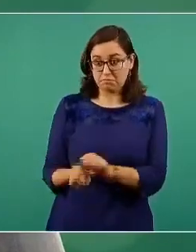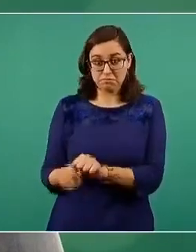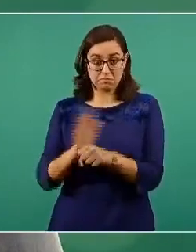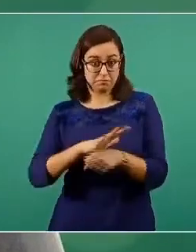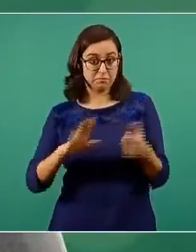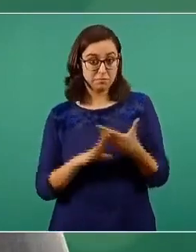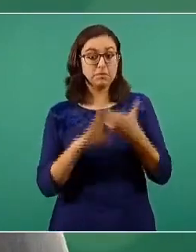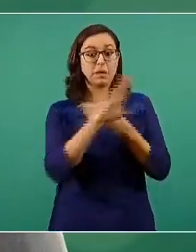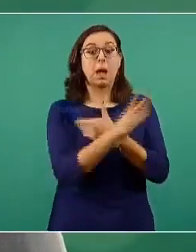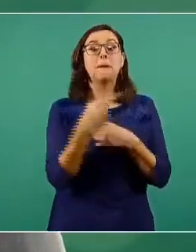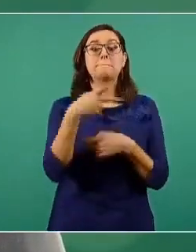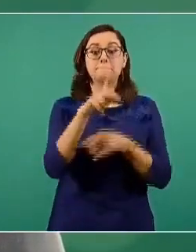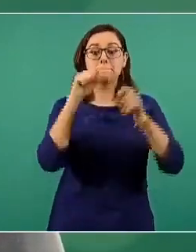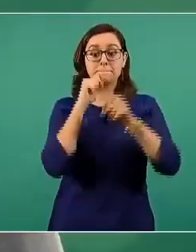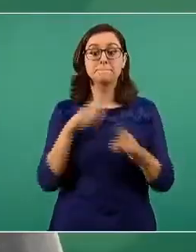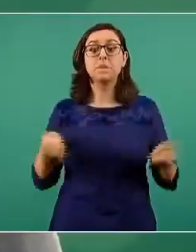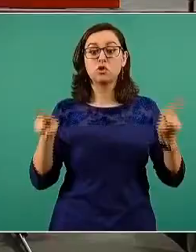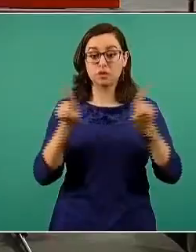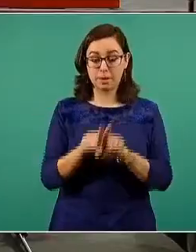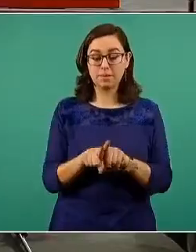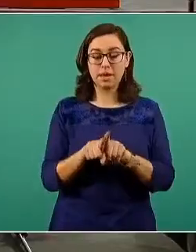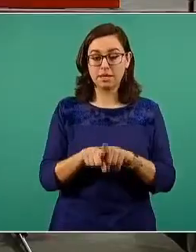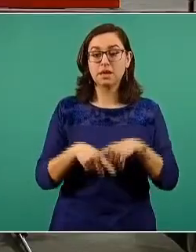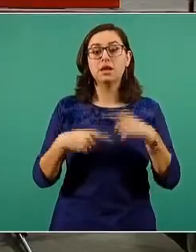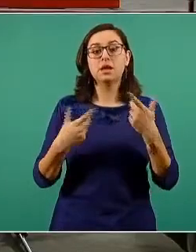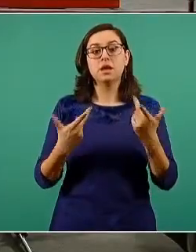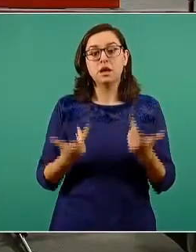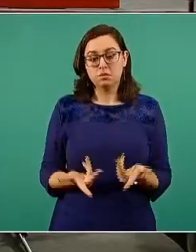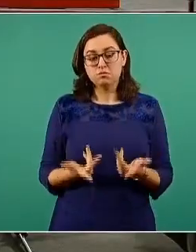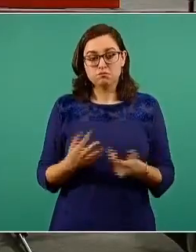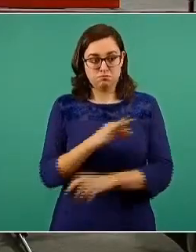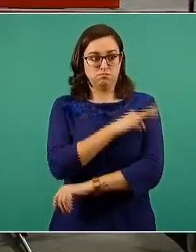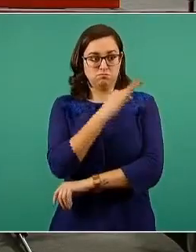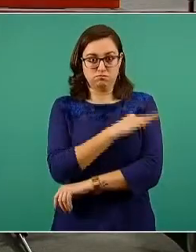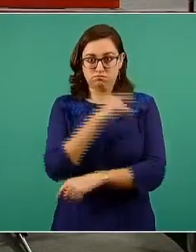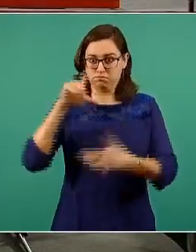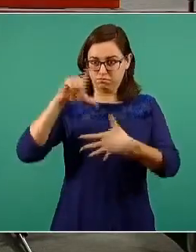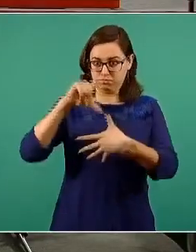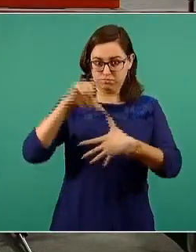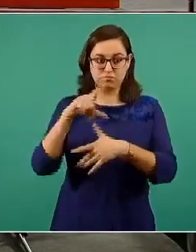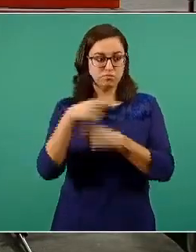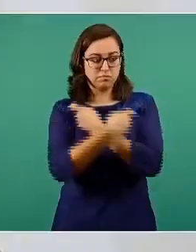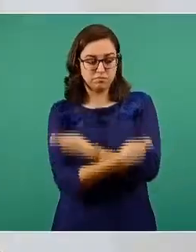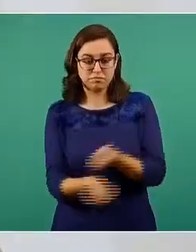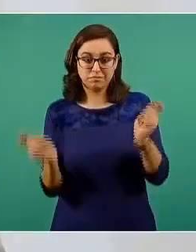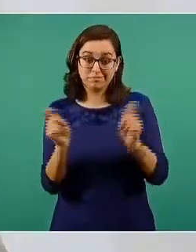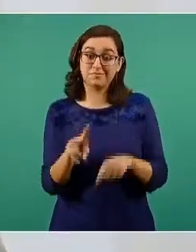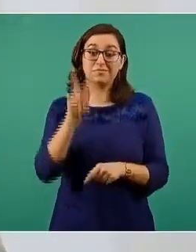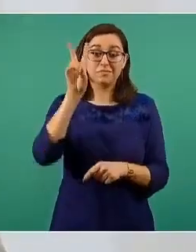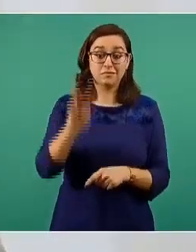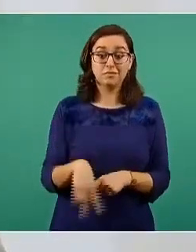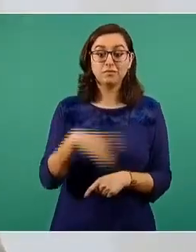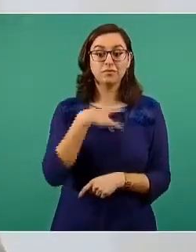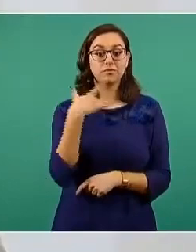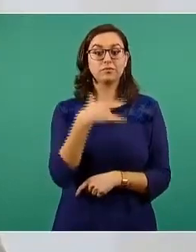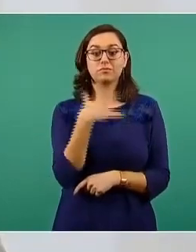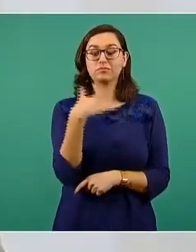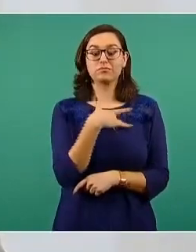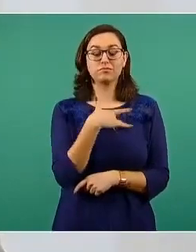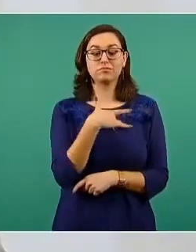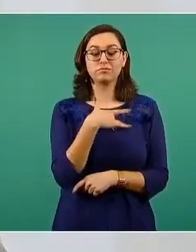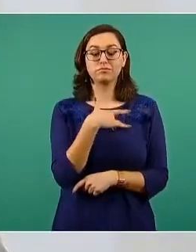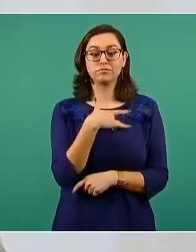SARS-CoV-2, sino también para favorecer el acceso de esta vacuna a Latinoamérica. Realmente ha